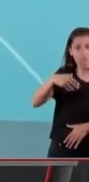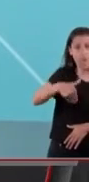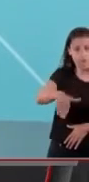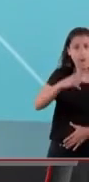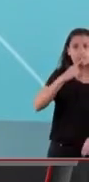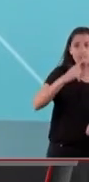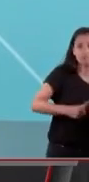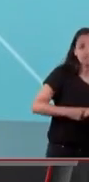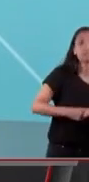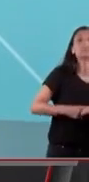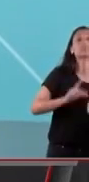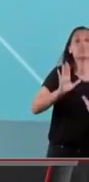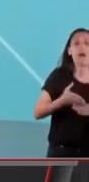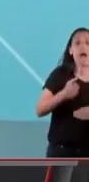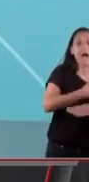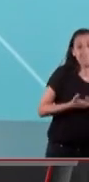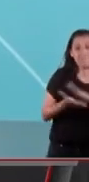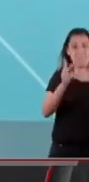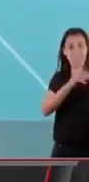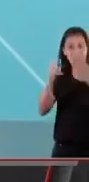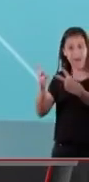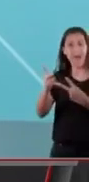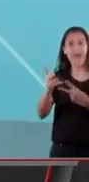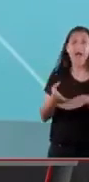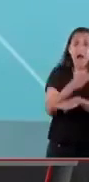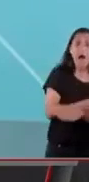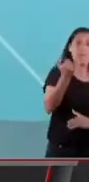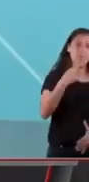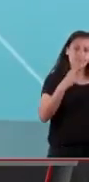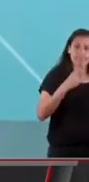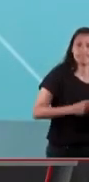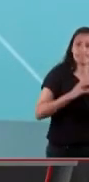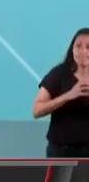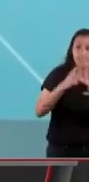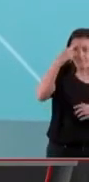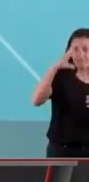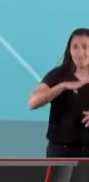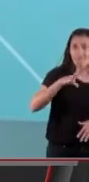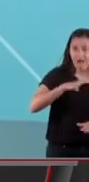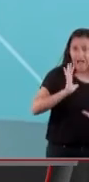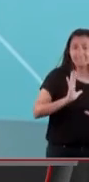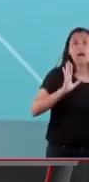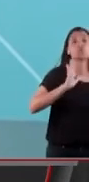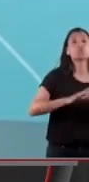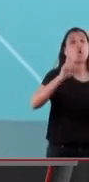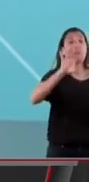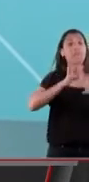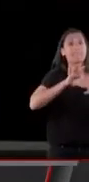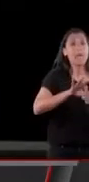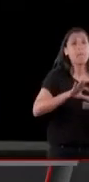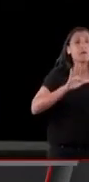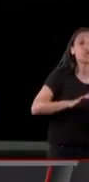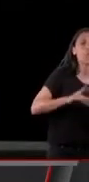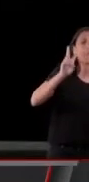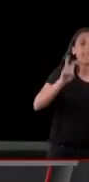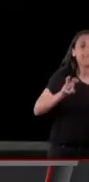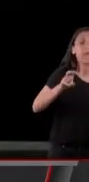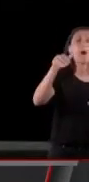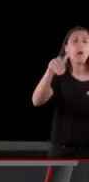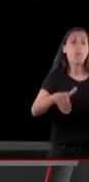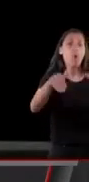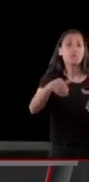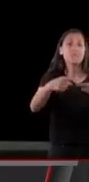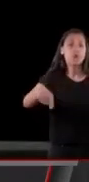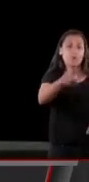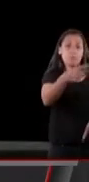Fuego este fin de semana. Estaban incluidas las elecciones de Tucumán y San Juan, con mucha expectativa. Por cierto, allí en la provincia de San